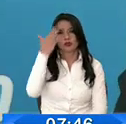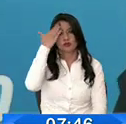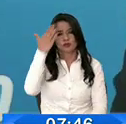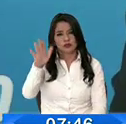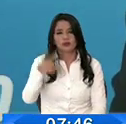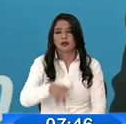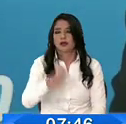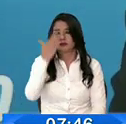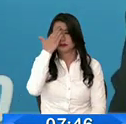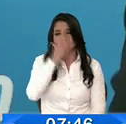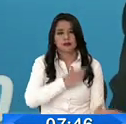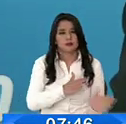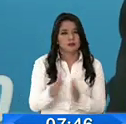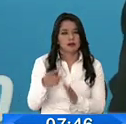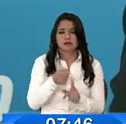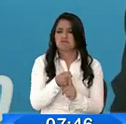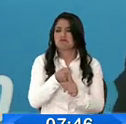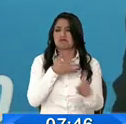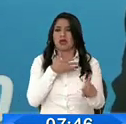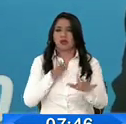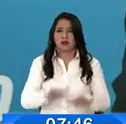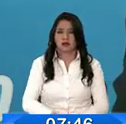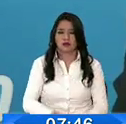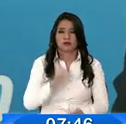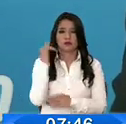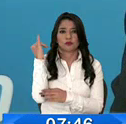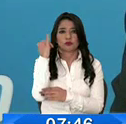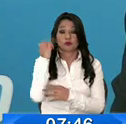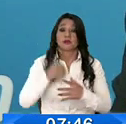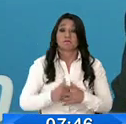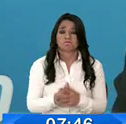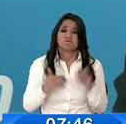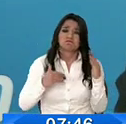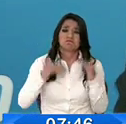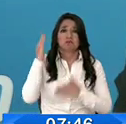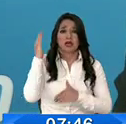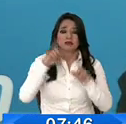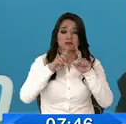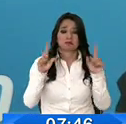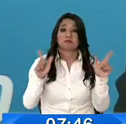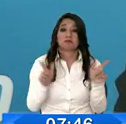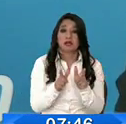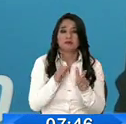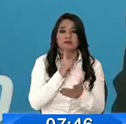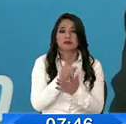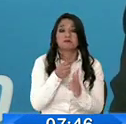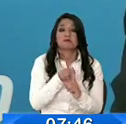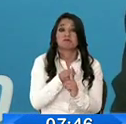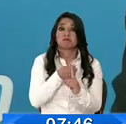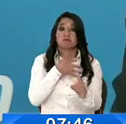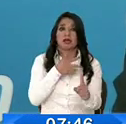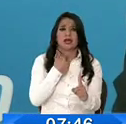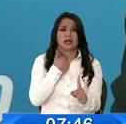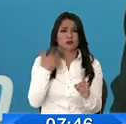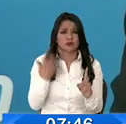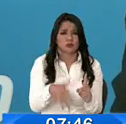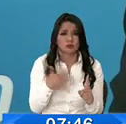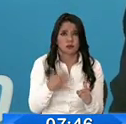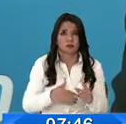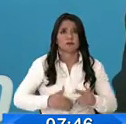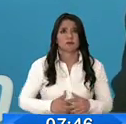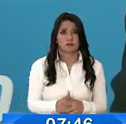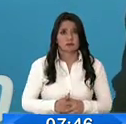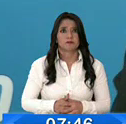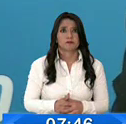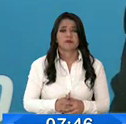previendo que esto esto va a ser un golpe terrible para las industrias especialmente para la pequeña y mediana industria va a ser un golpe terrible que somos